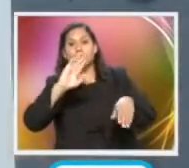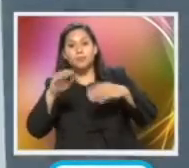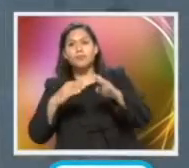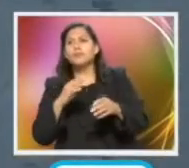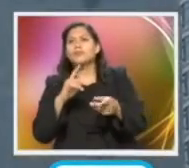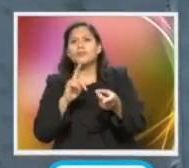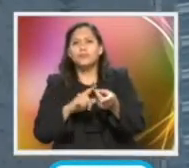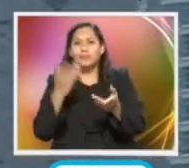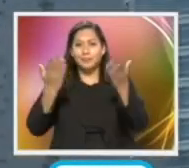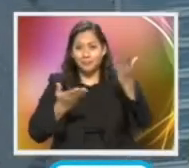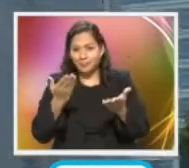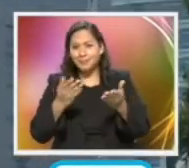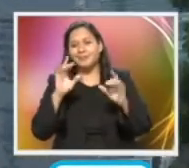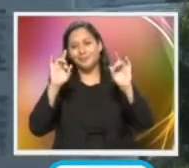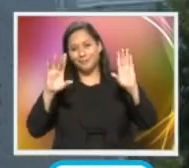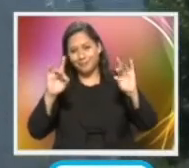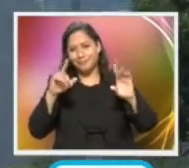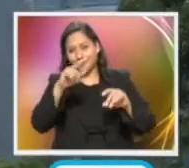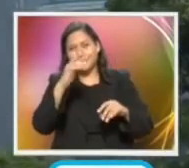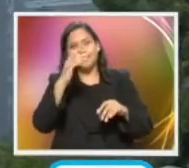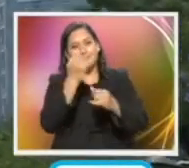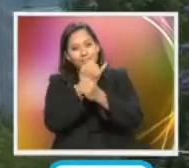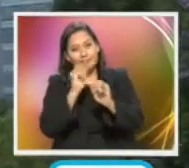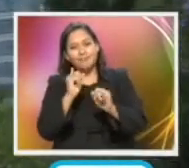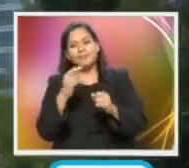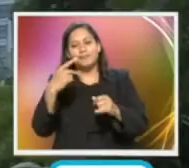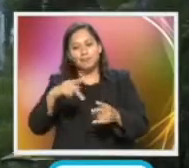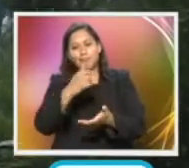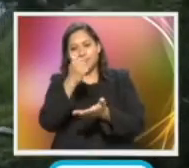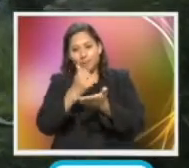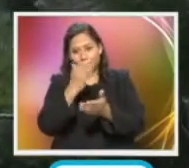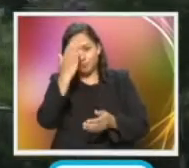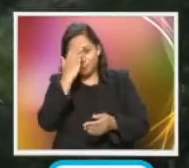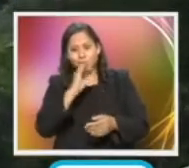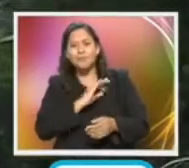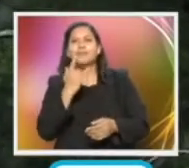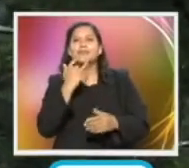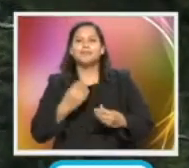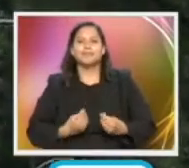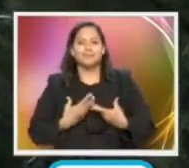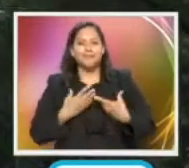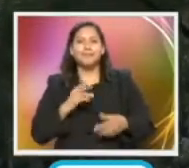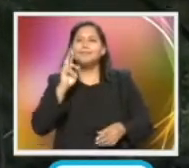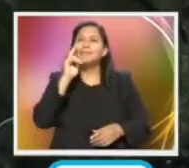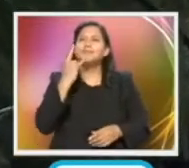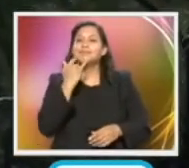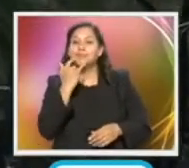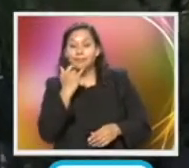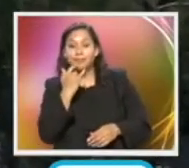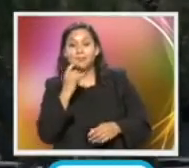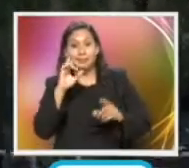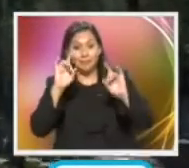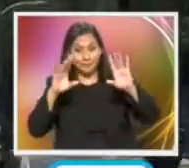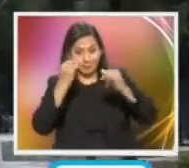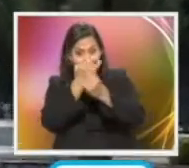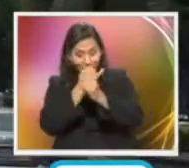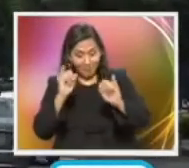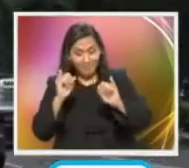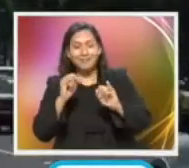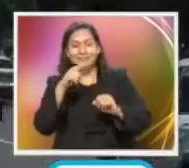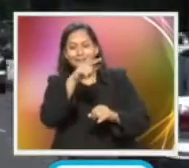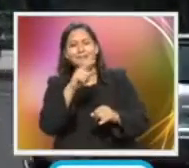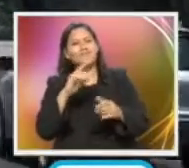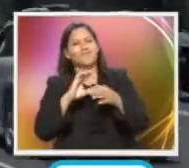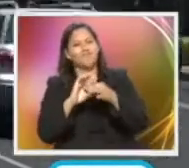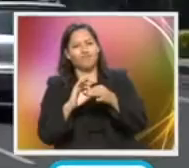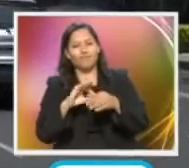vengas, el Ángel de la Independencia es un emblema de la ciudad que vale la pena disfrutar. Y sin duda, el Ángel de la Independencia es algo que